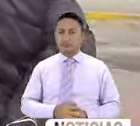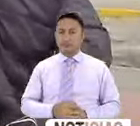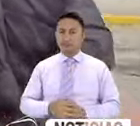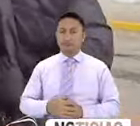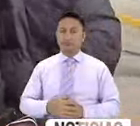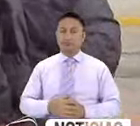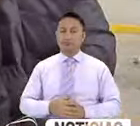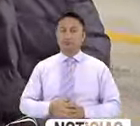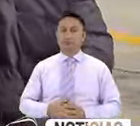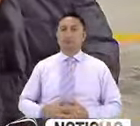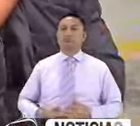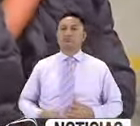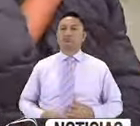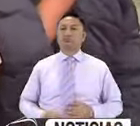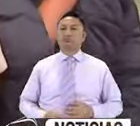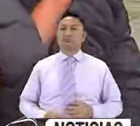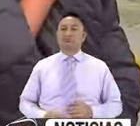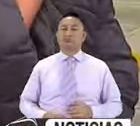informó Iván Casamen.